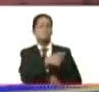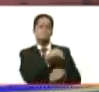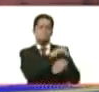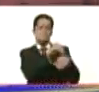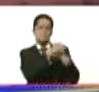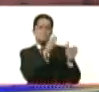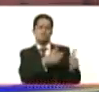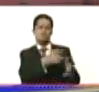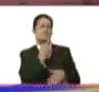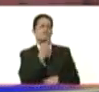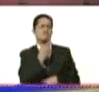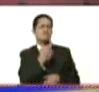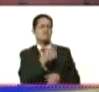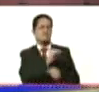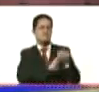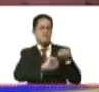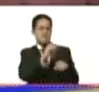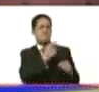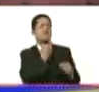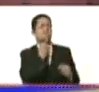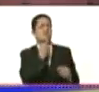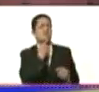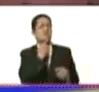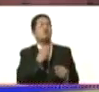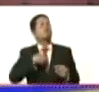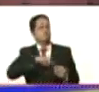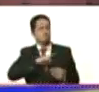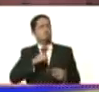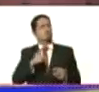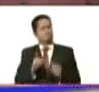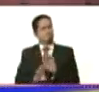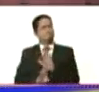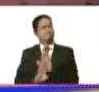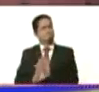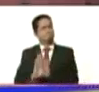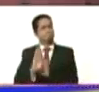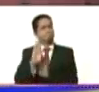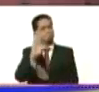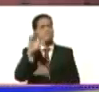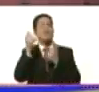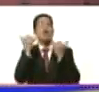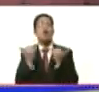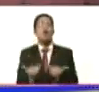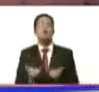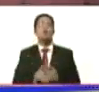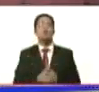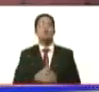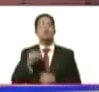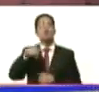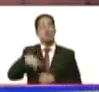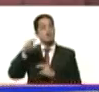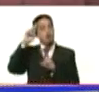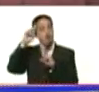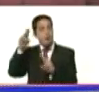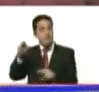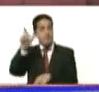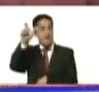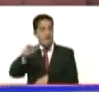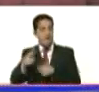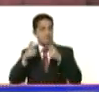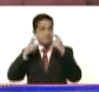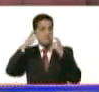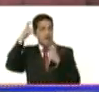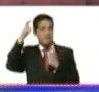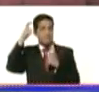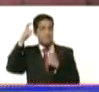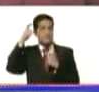Defensa, Ceballos. Hemos ido avanzando y hoy, en homenaje a nuestro comandante,